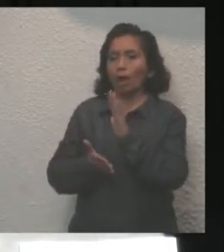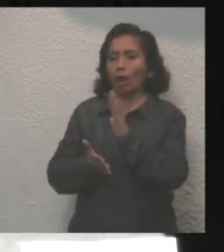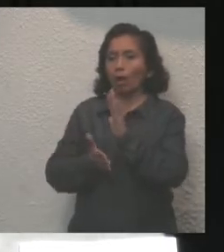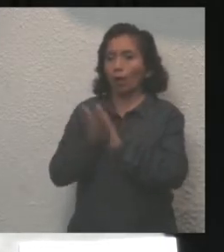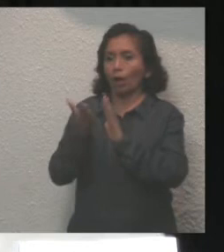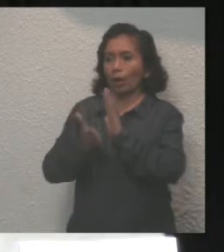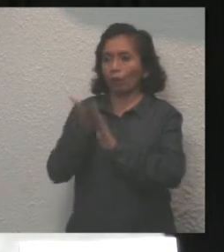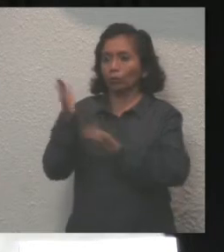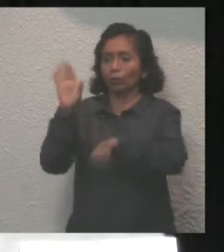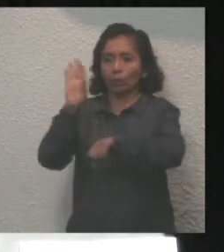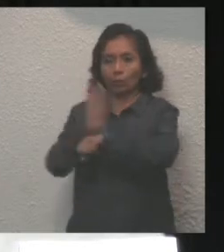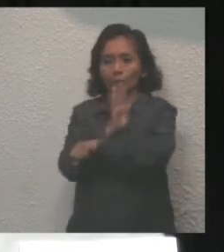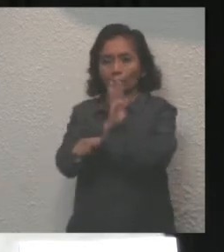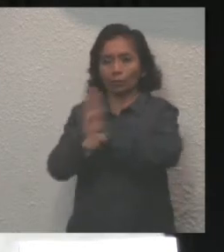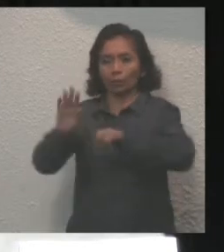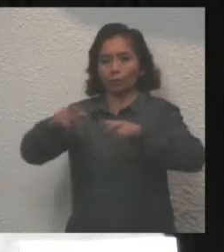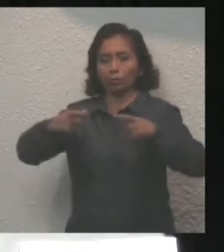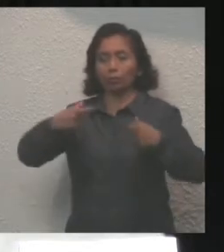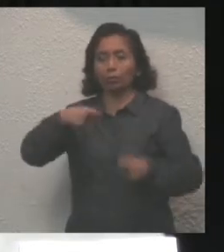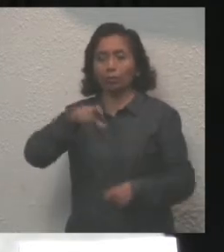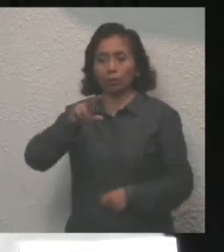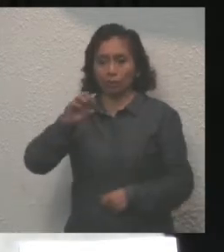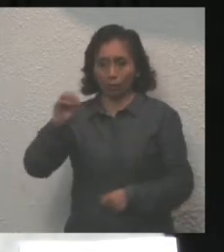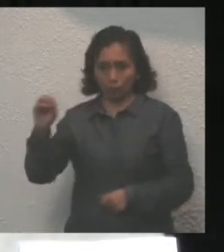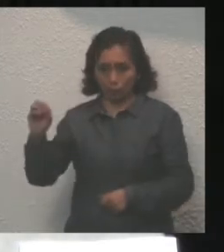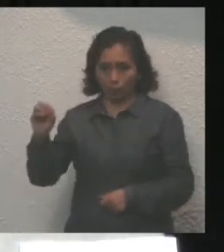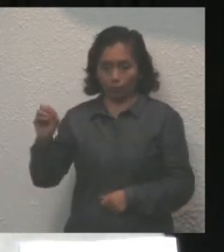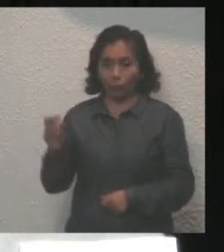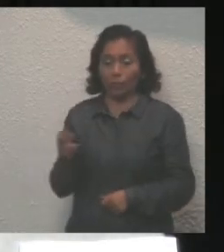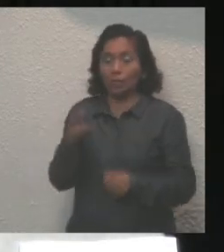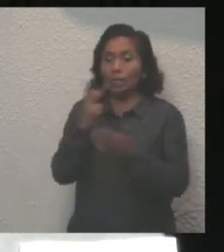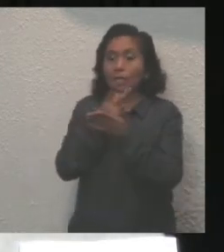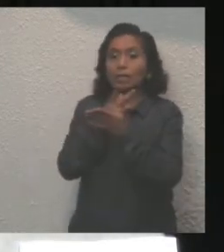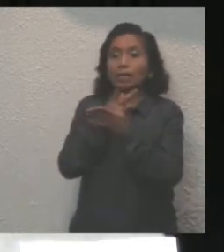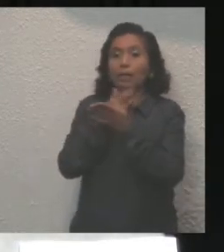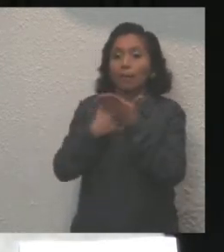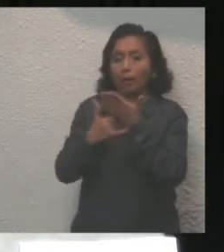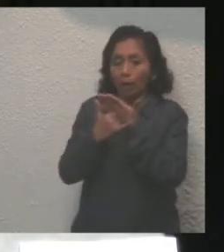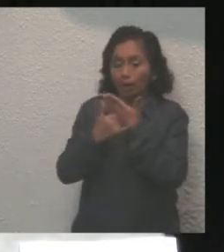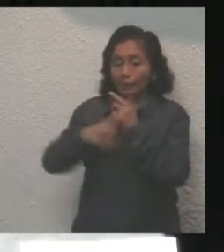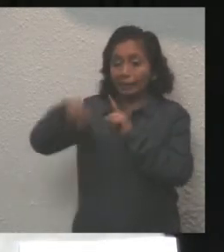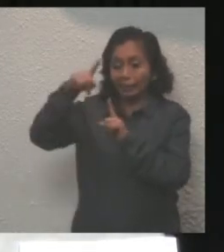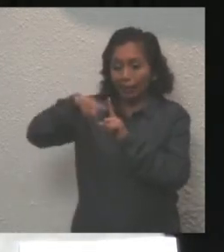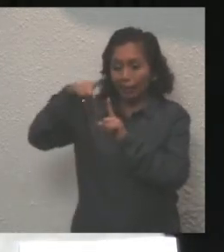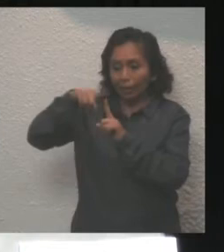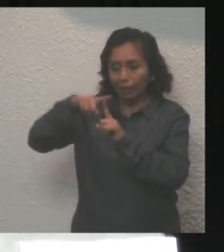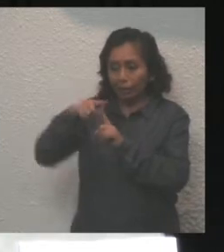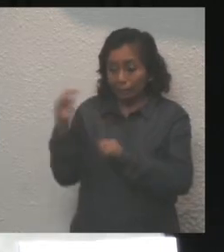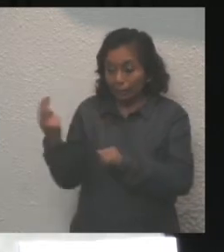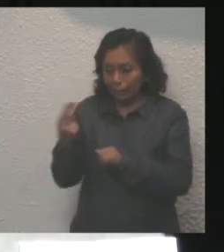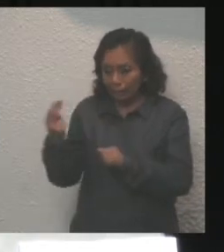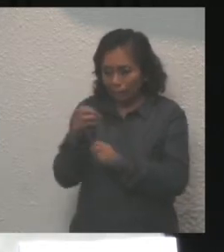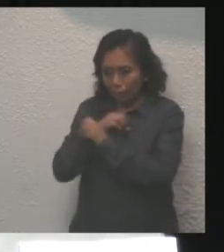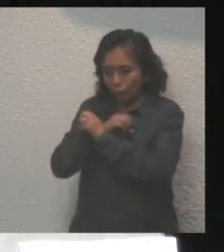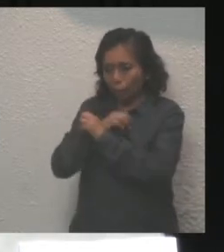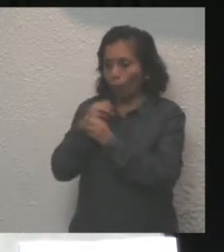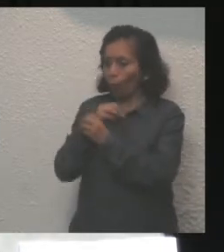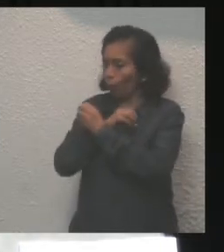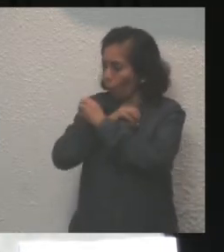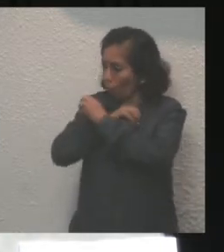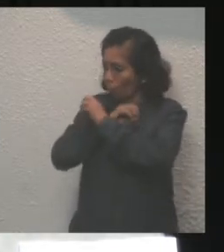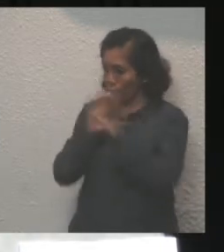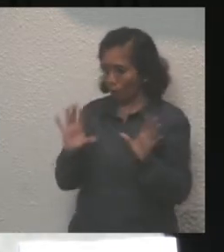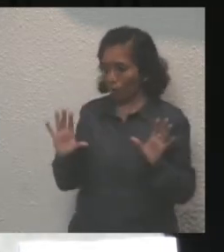las y los quintanarroenses. Tales planes y tareas exigen transparencia y